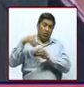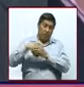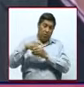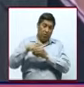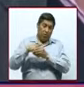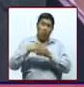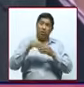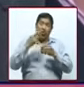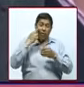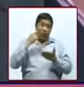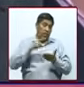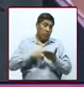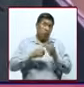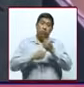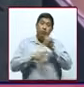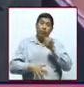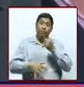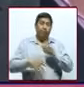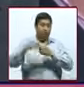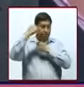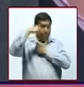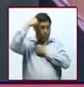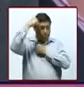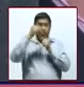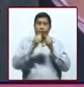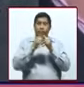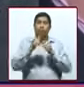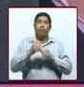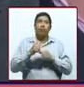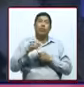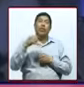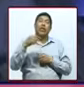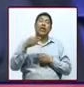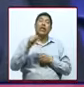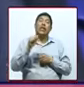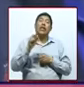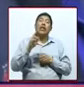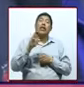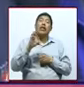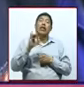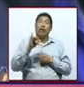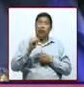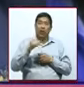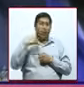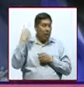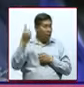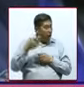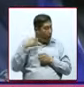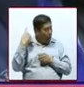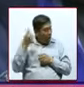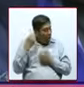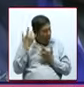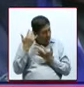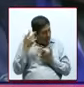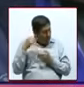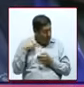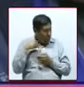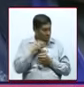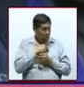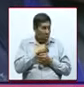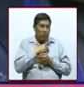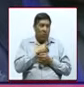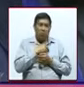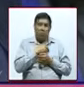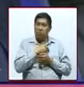reconocimiento de la directiva de la Dirección Nacional del MAS y PCP a la cabeza de Grover García. Siempre estamos esperando que el